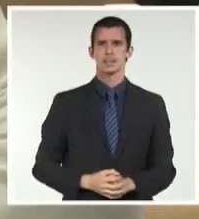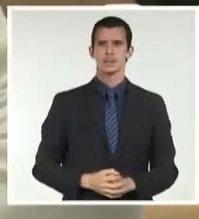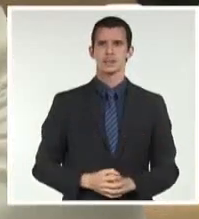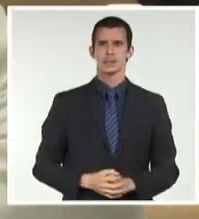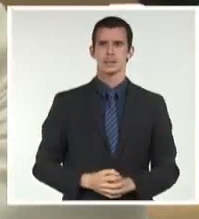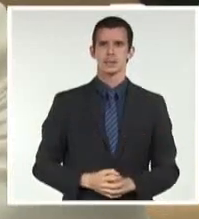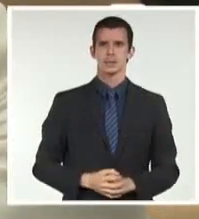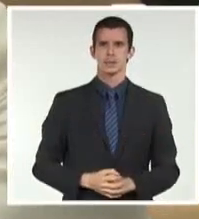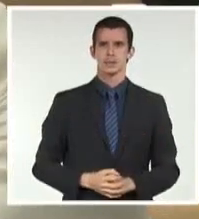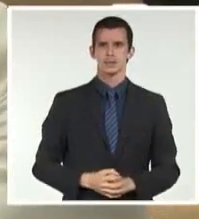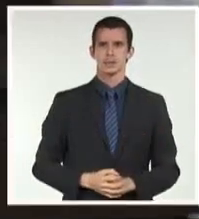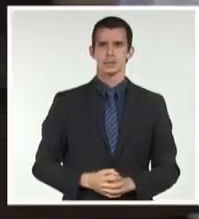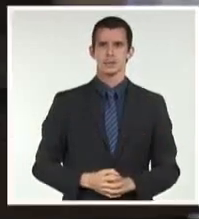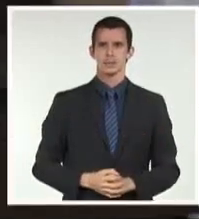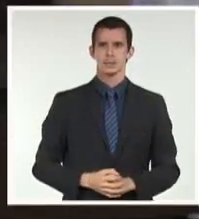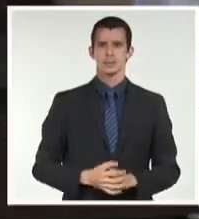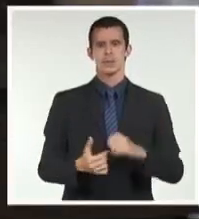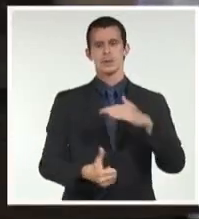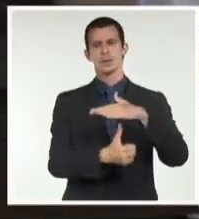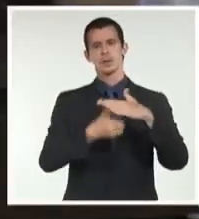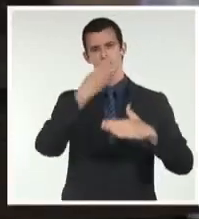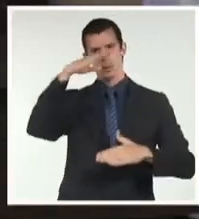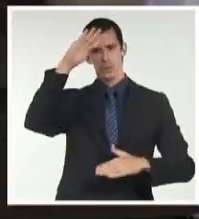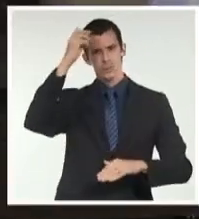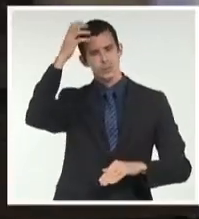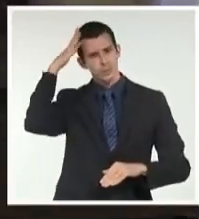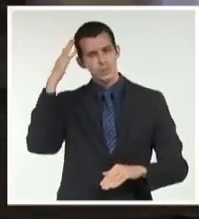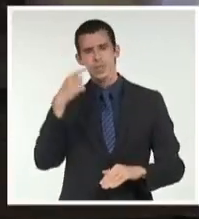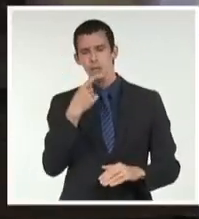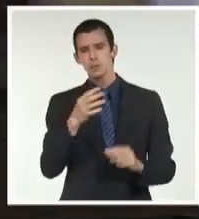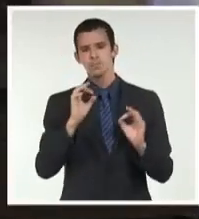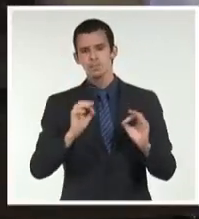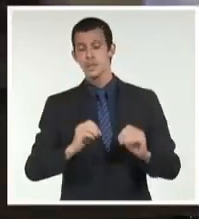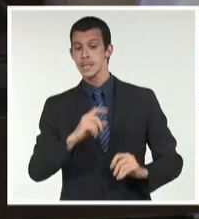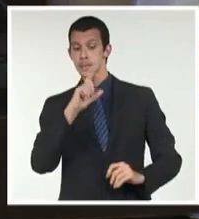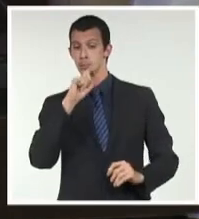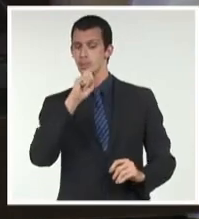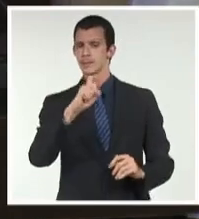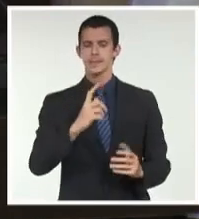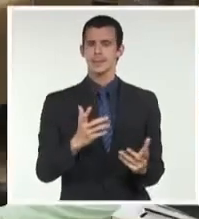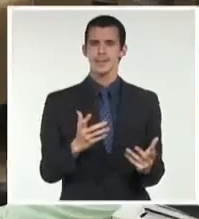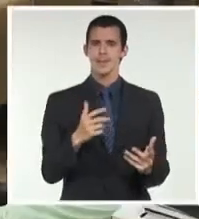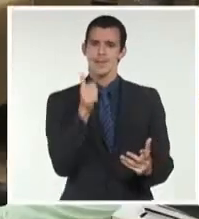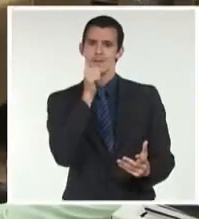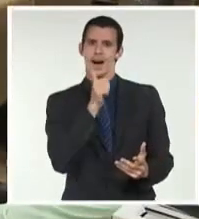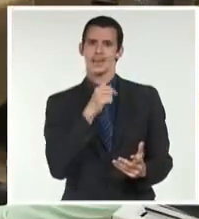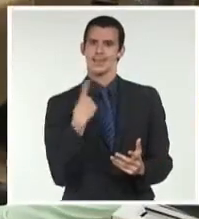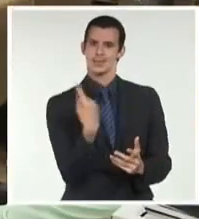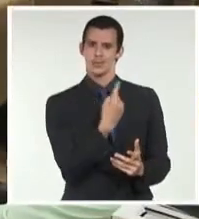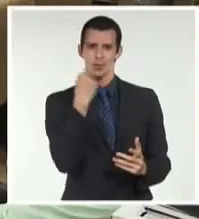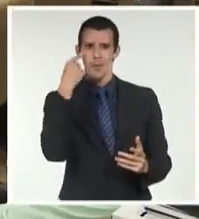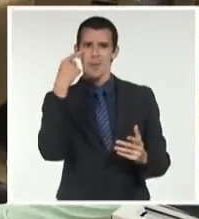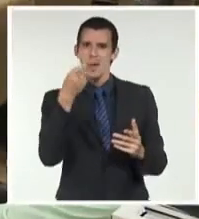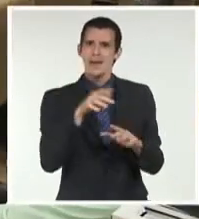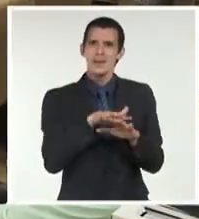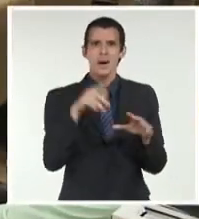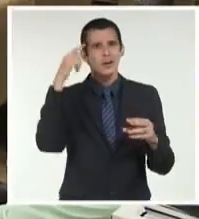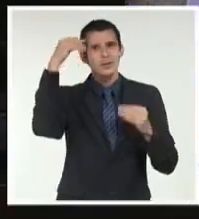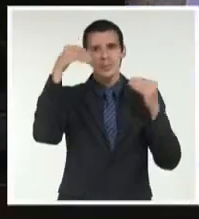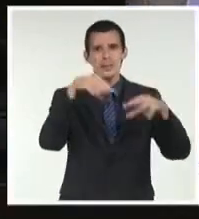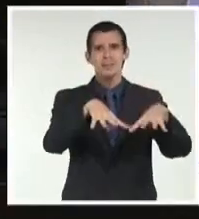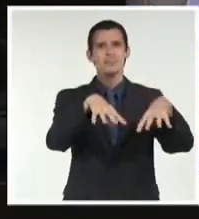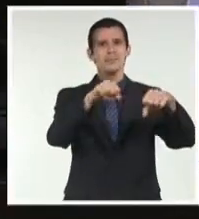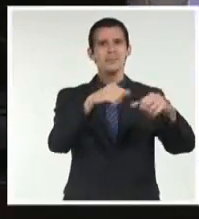el presidente Miguel Díaz-Canel Bermúdez, que va más allá de las afectaciones a la